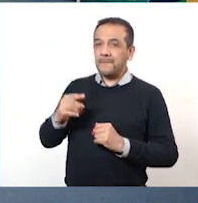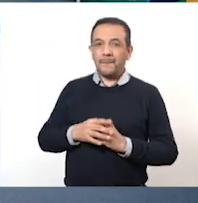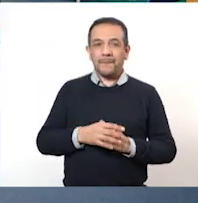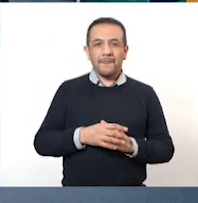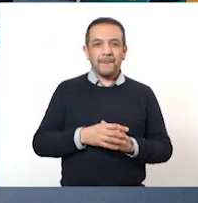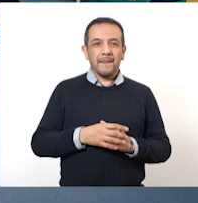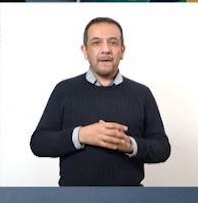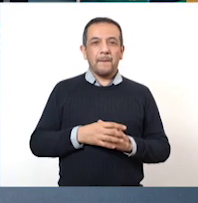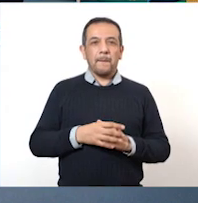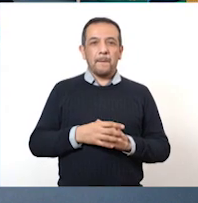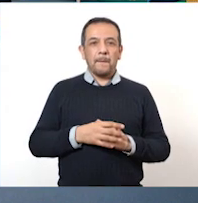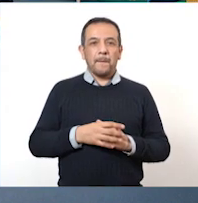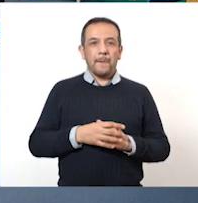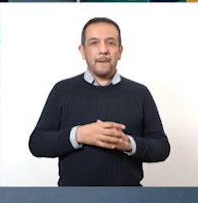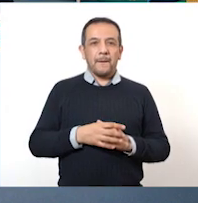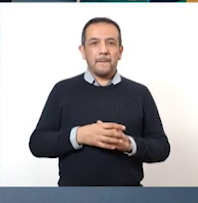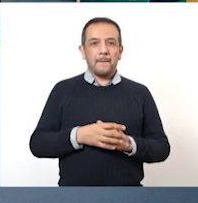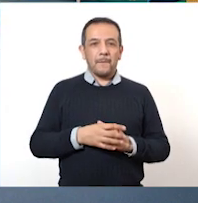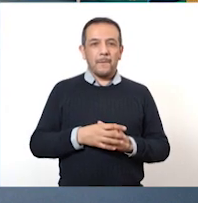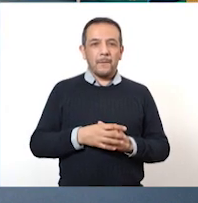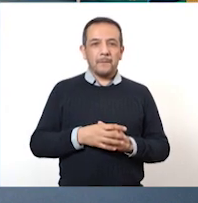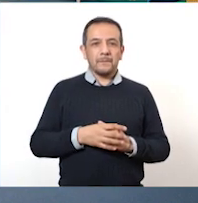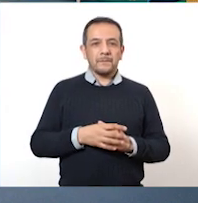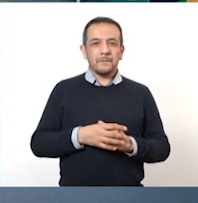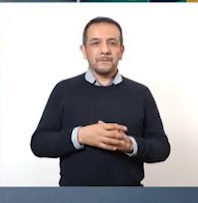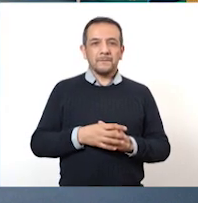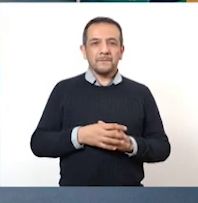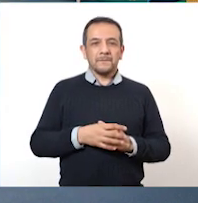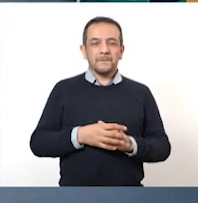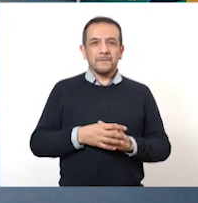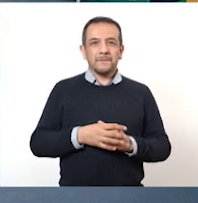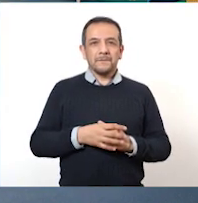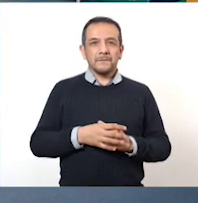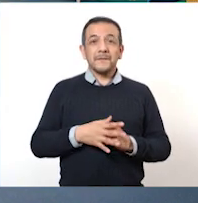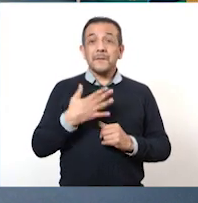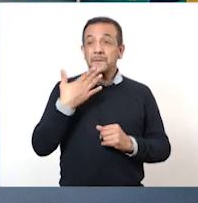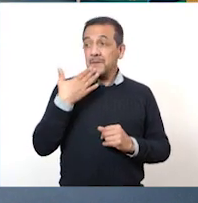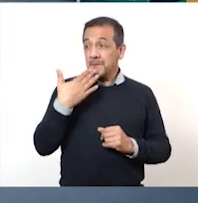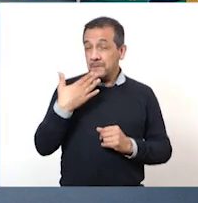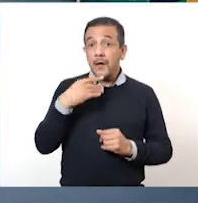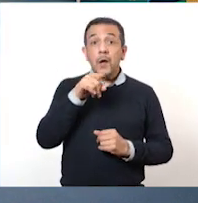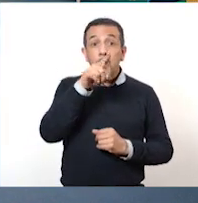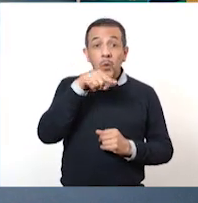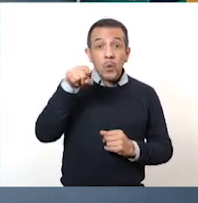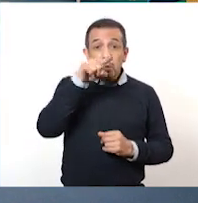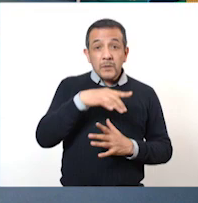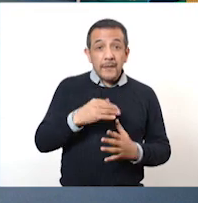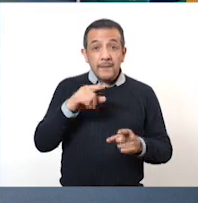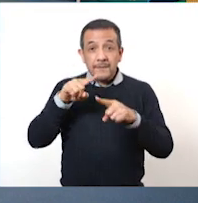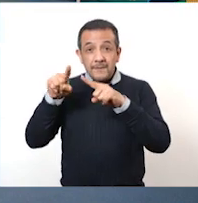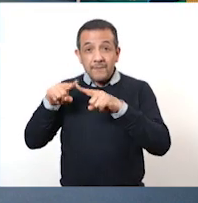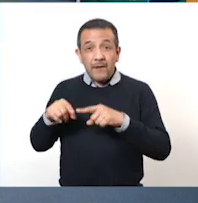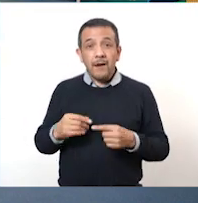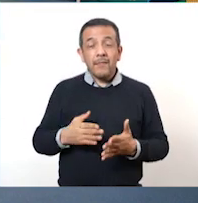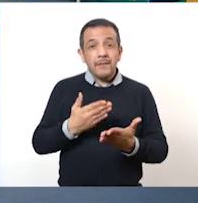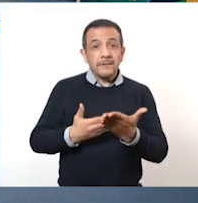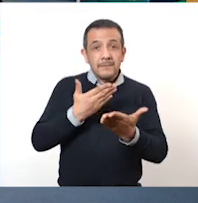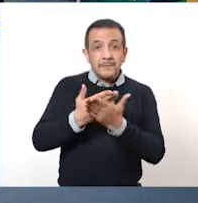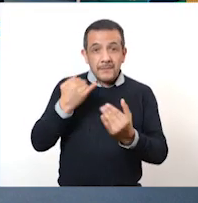la agarro. Muy bien, danzar esto. Otra vez, otra vez. Por frente y la agarro. Bien, a ver, intenten las propuestas. Hagan sus